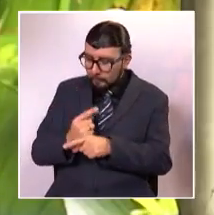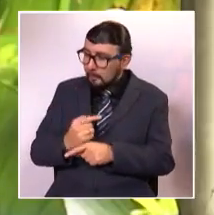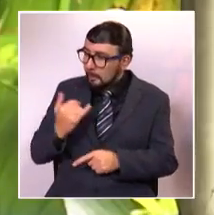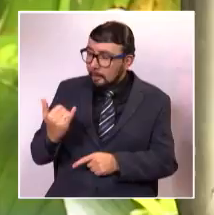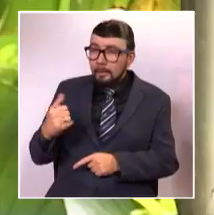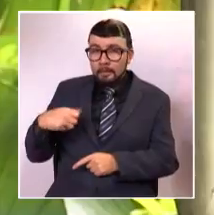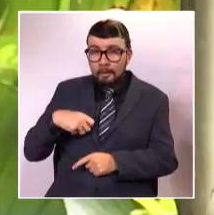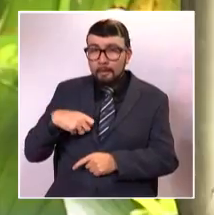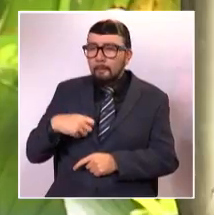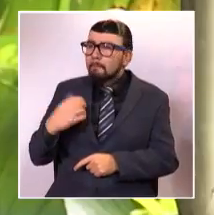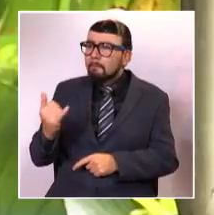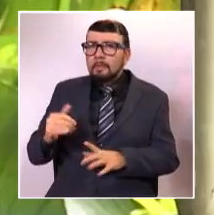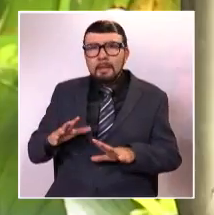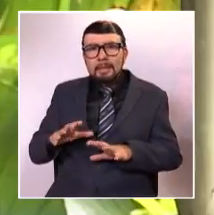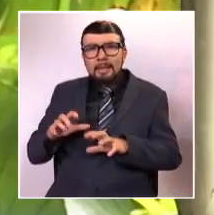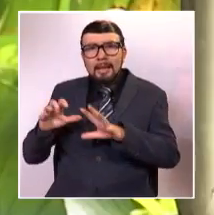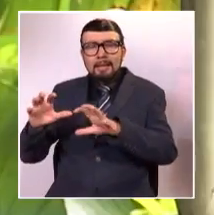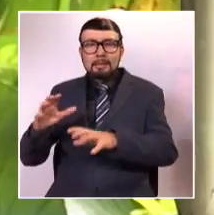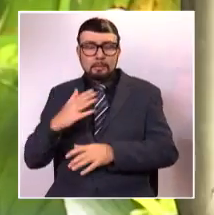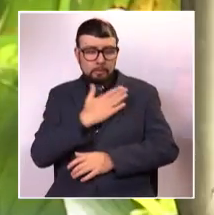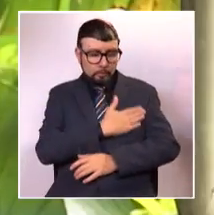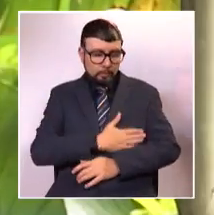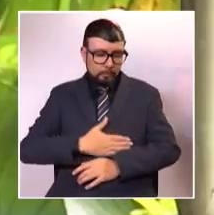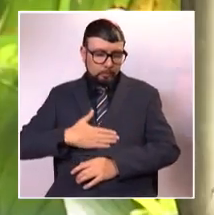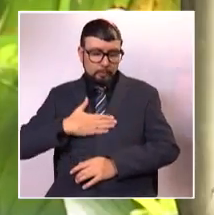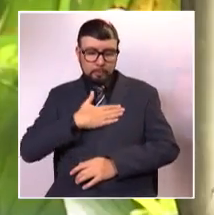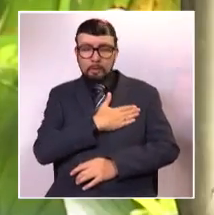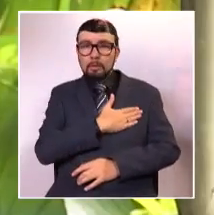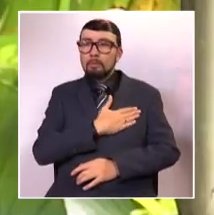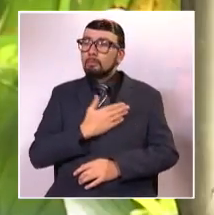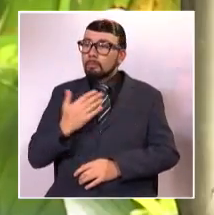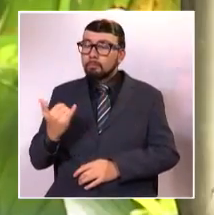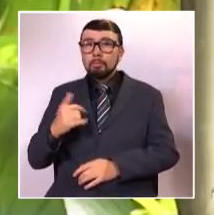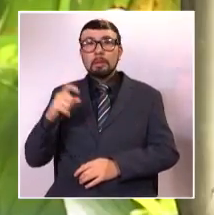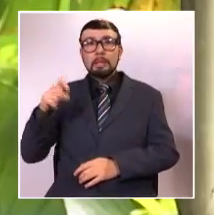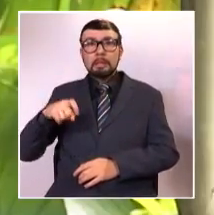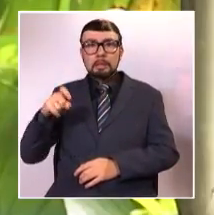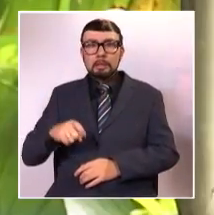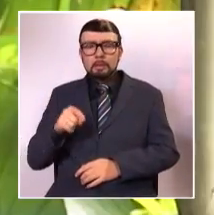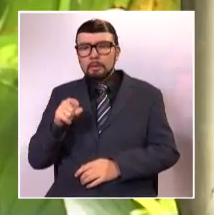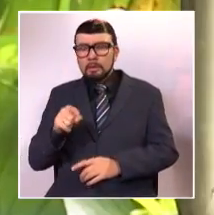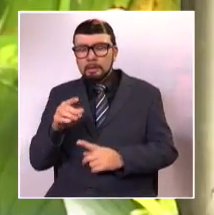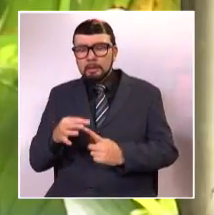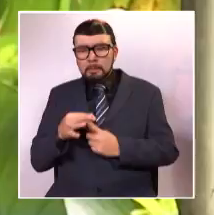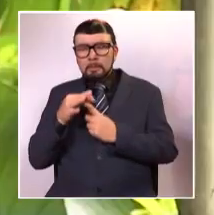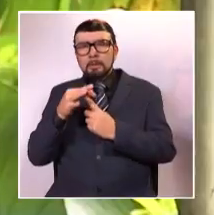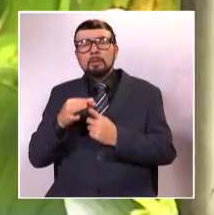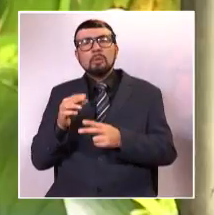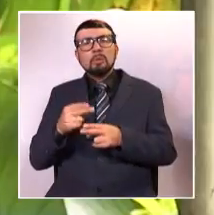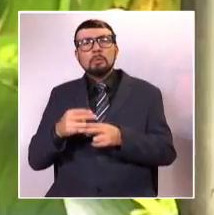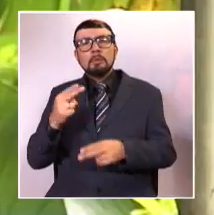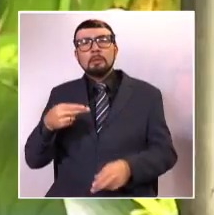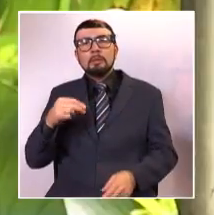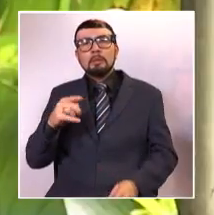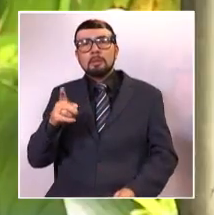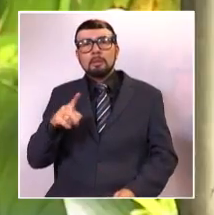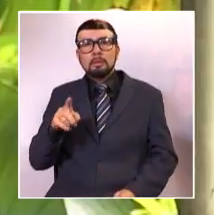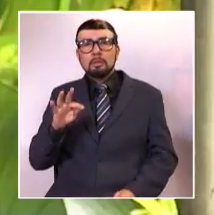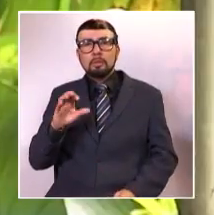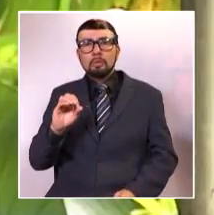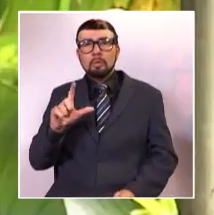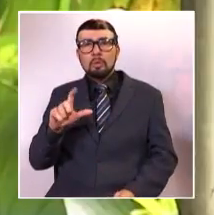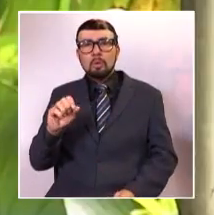mama. El cáncer de mama necesita una clasificación histológica en el tejido que nosotros vemos,